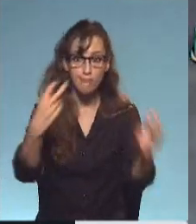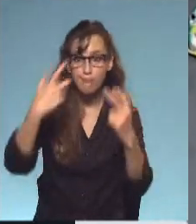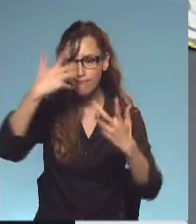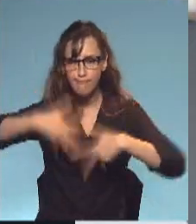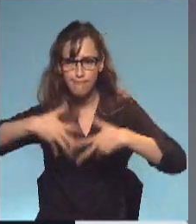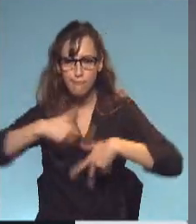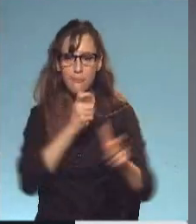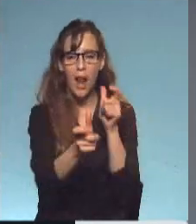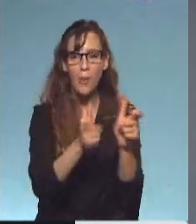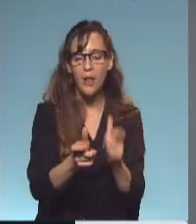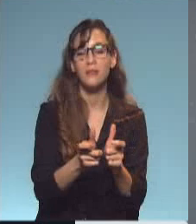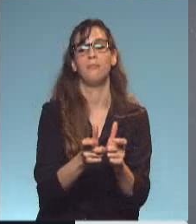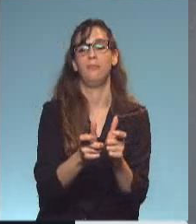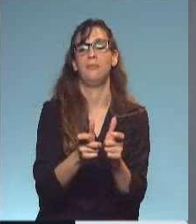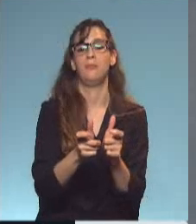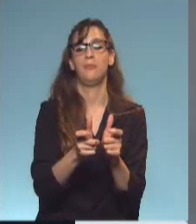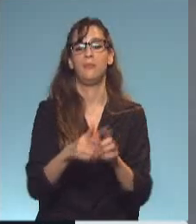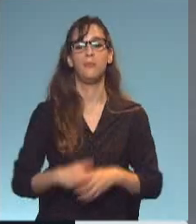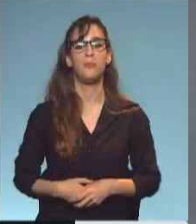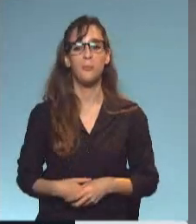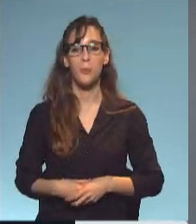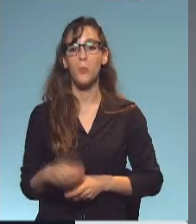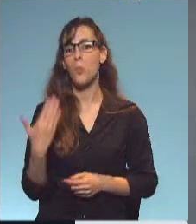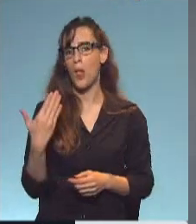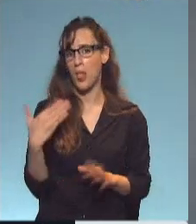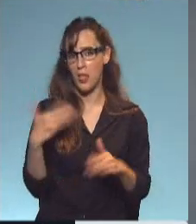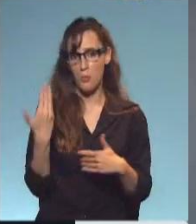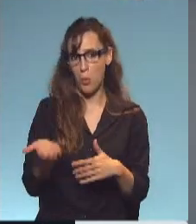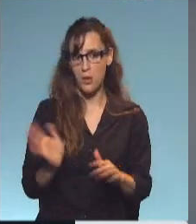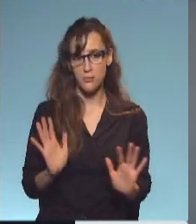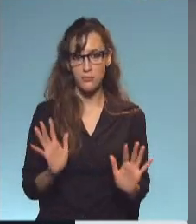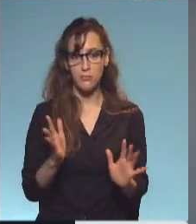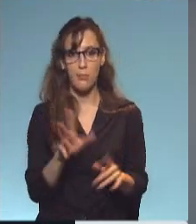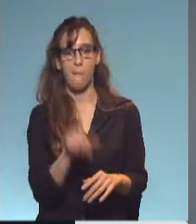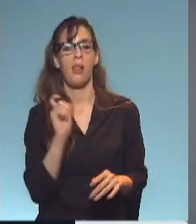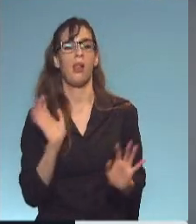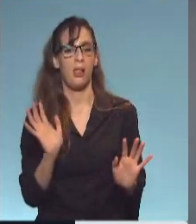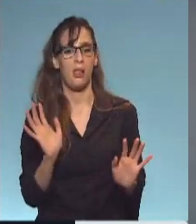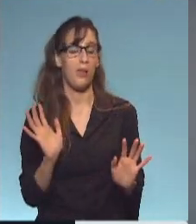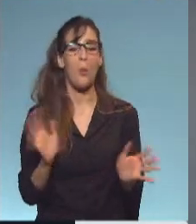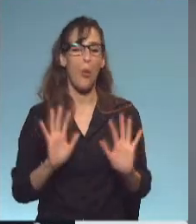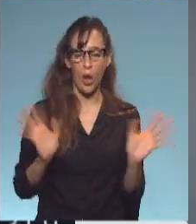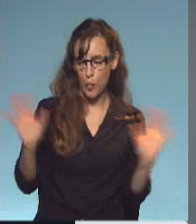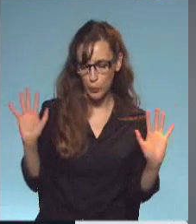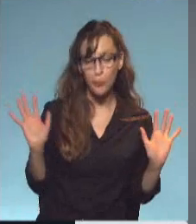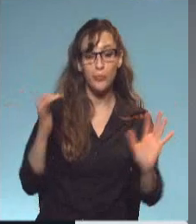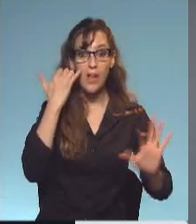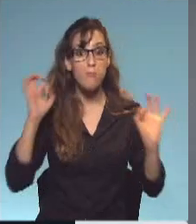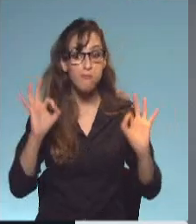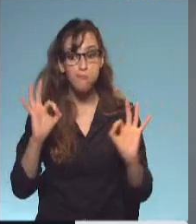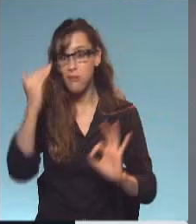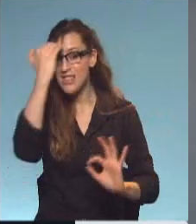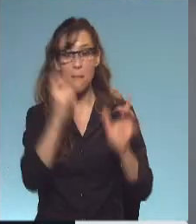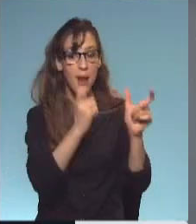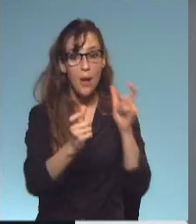¿eh? Sí. Hay que claro, claro. Si uno se da vuelta, palabras. Puede tratar después de adivinar. Los otros pueden tratar de adivinar. O le van preguntando. Bueno, entonces ahora, ¿ya estamos a las 15? Andrés